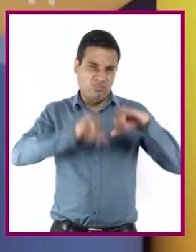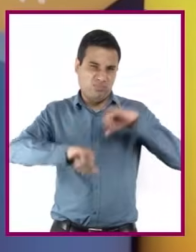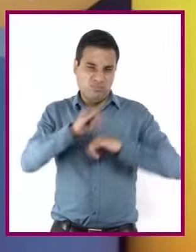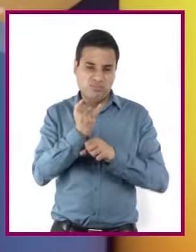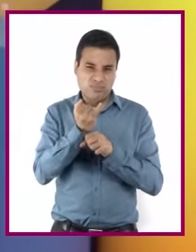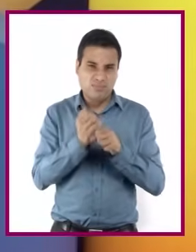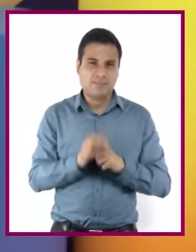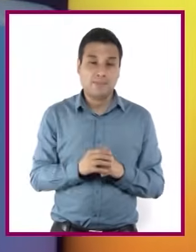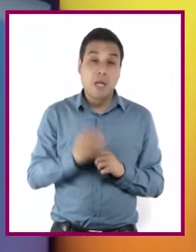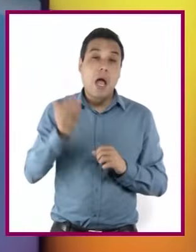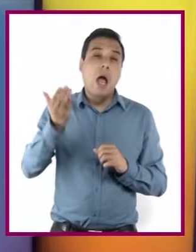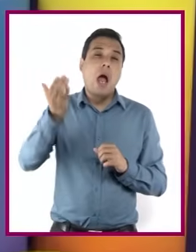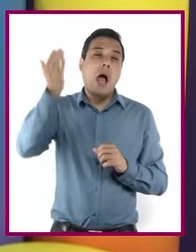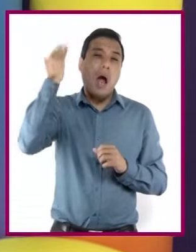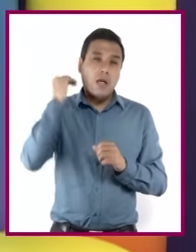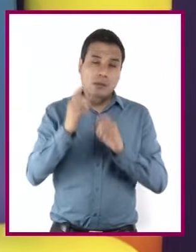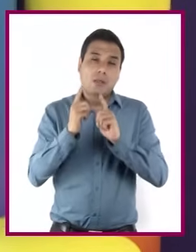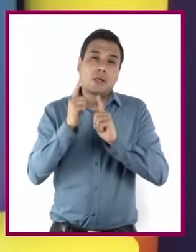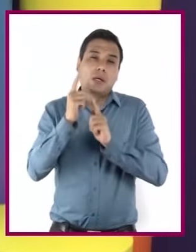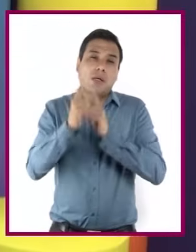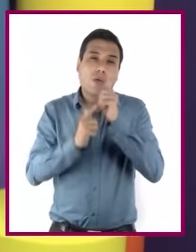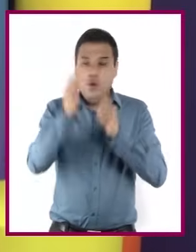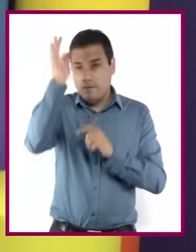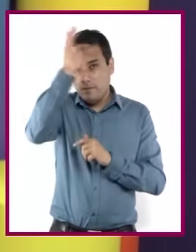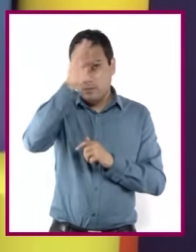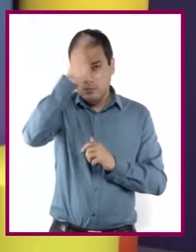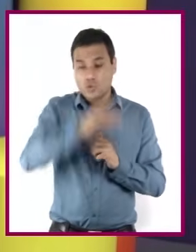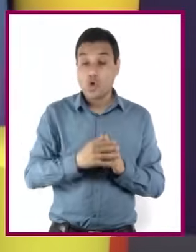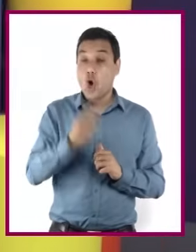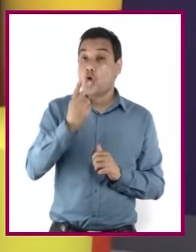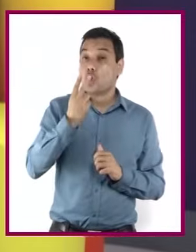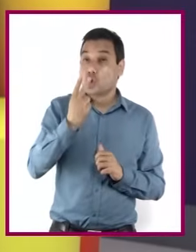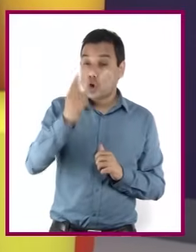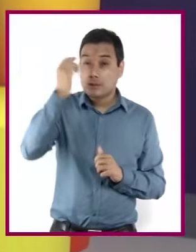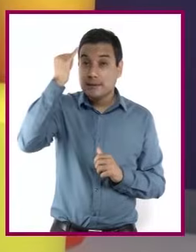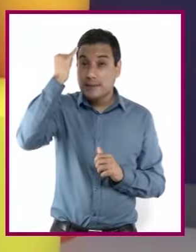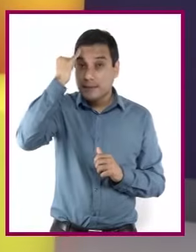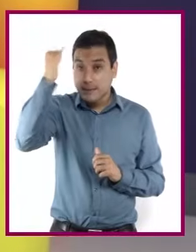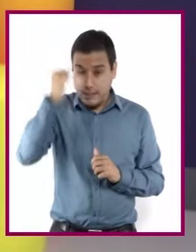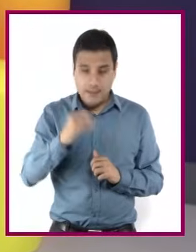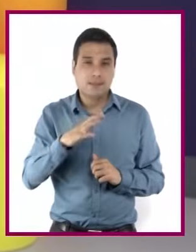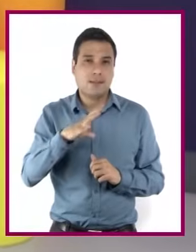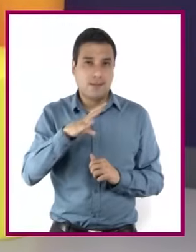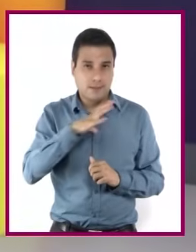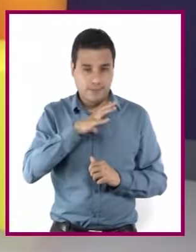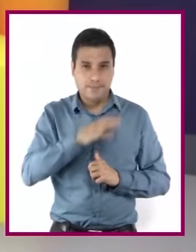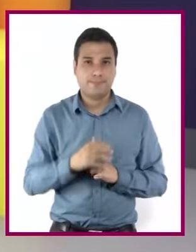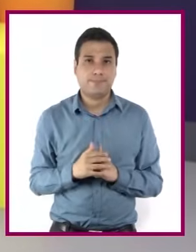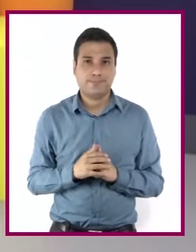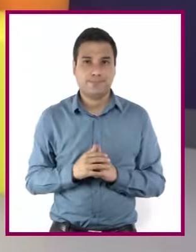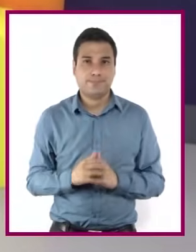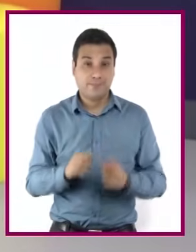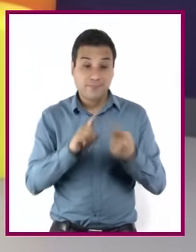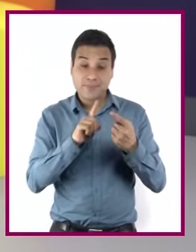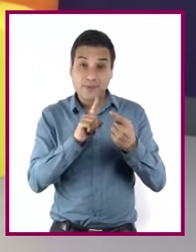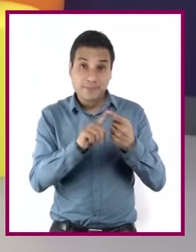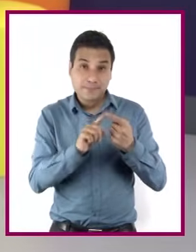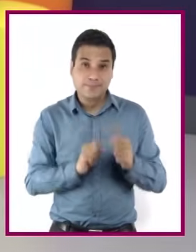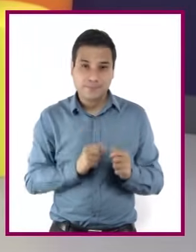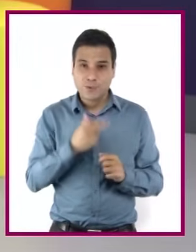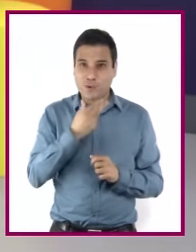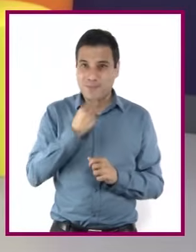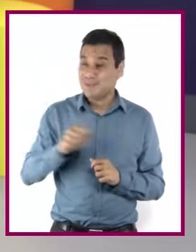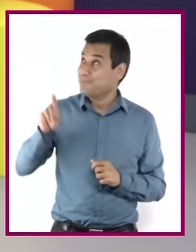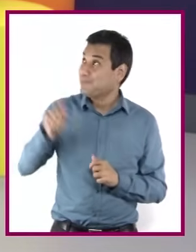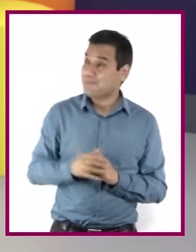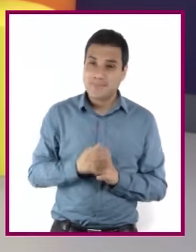Los antiguos filósofos griegos plantearon 2 ideas principales acerca de lo que formaba las cosas. Por una parte,